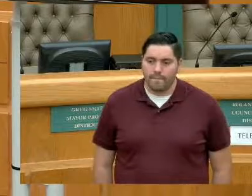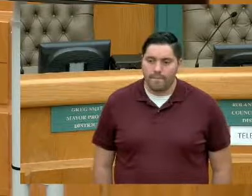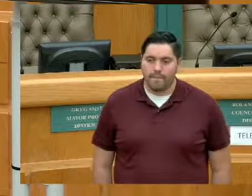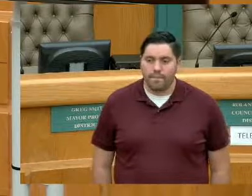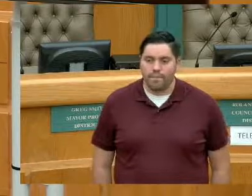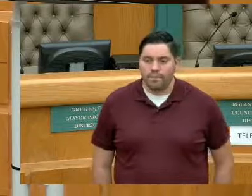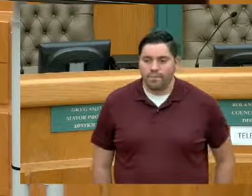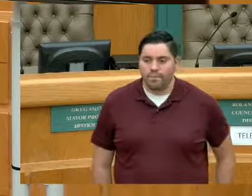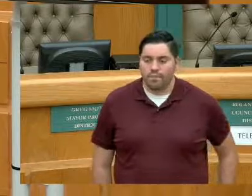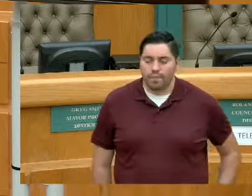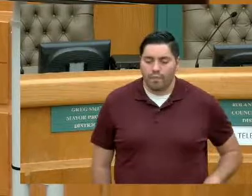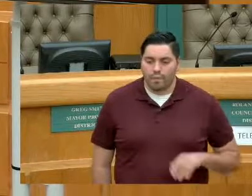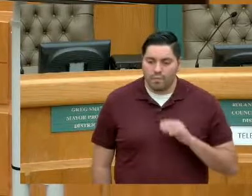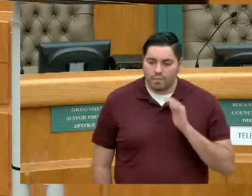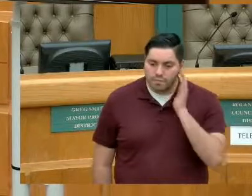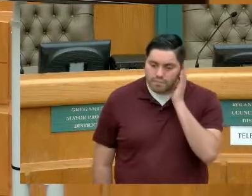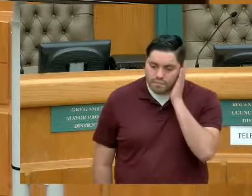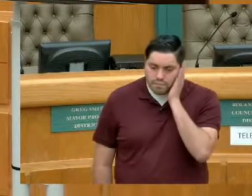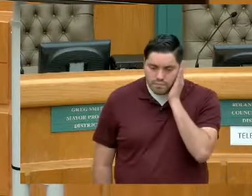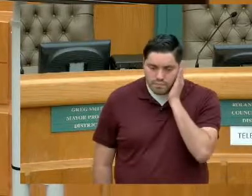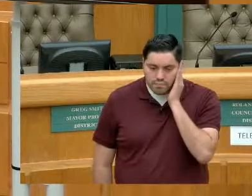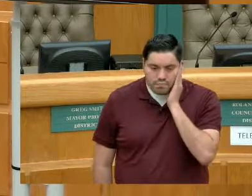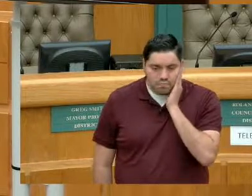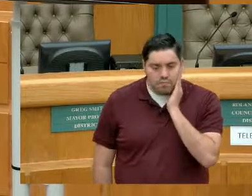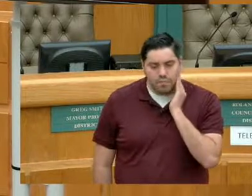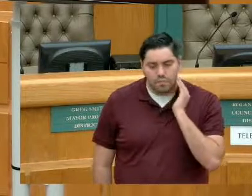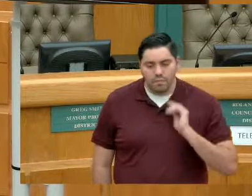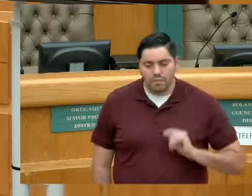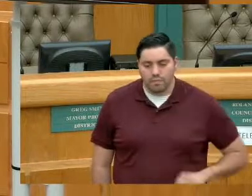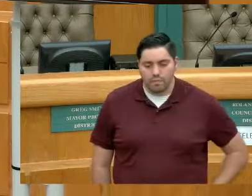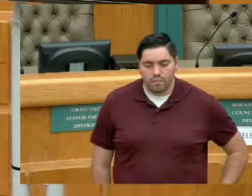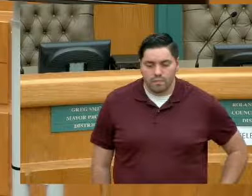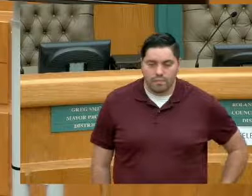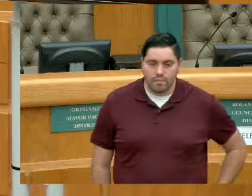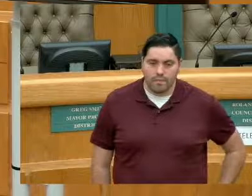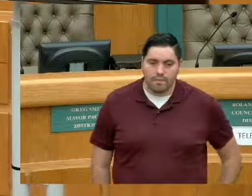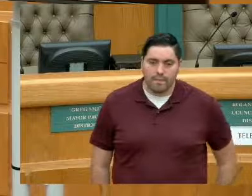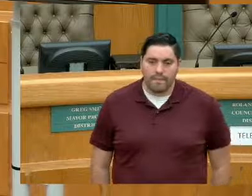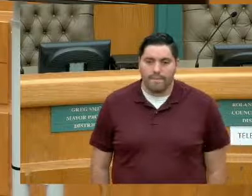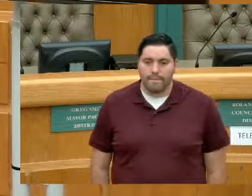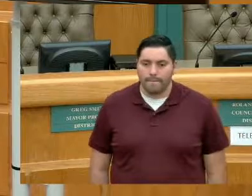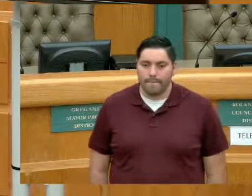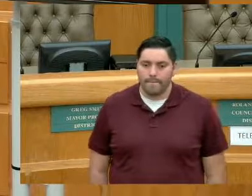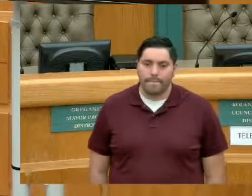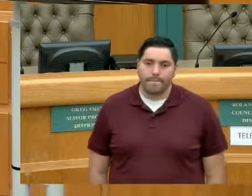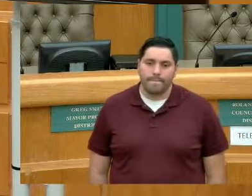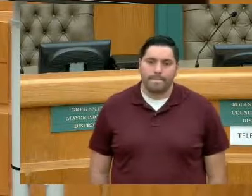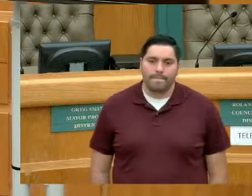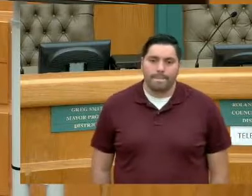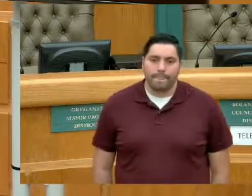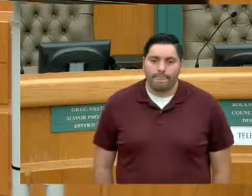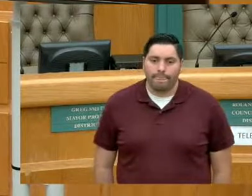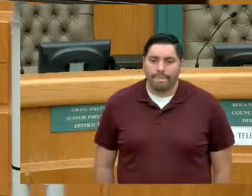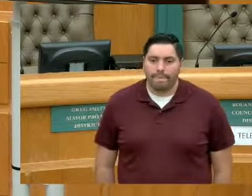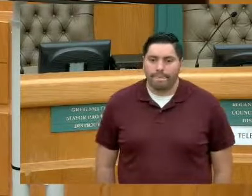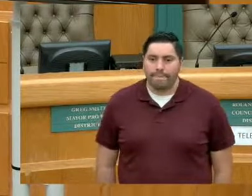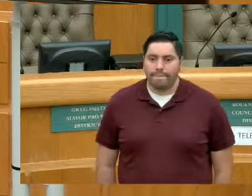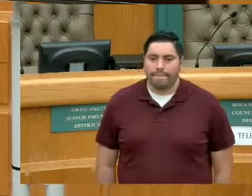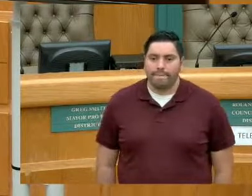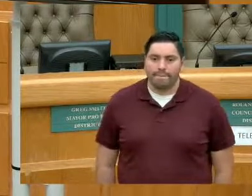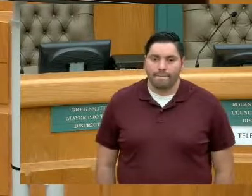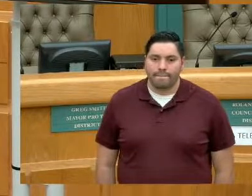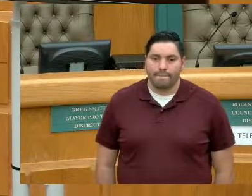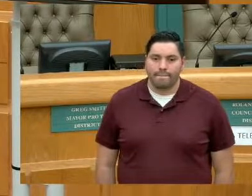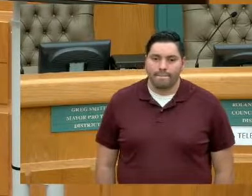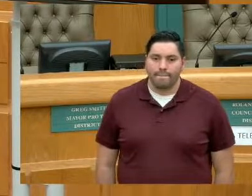negocios. Este estará disponible para inscripción el día de mañana. El seminario va a ser el día jueves 4 de junio de 10:30 a